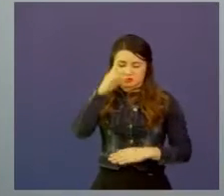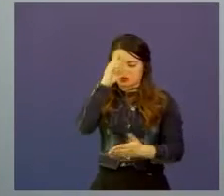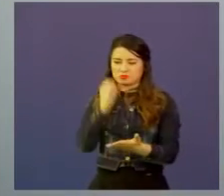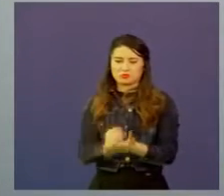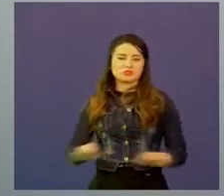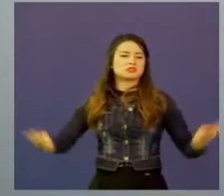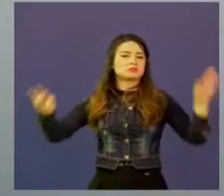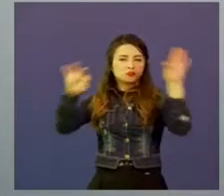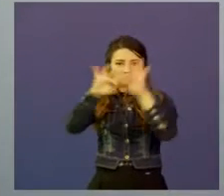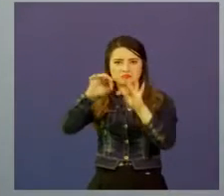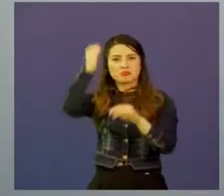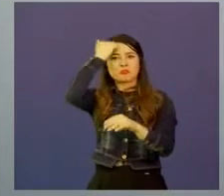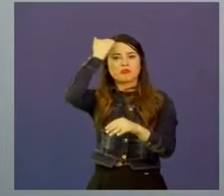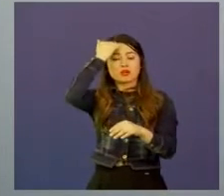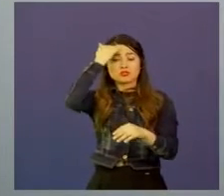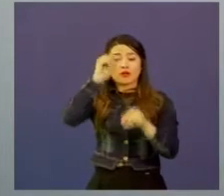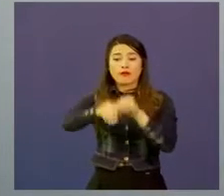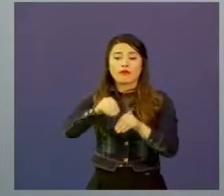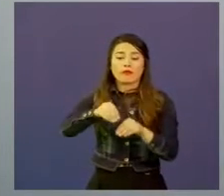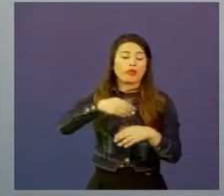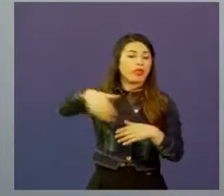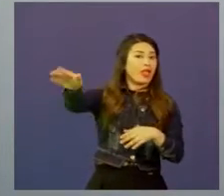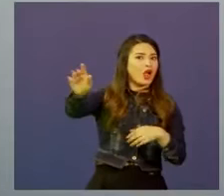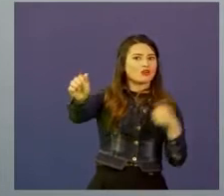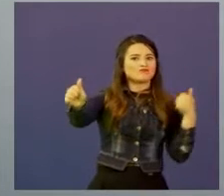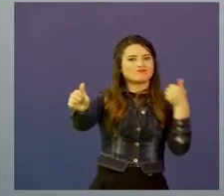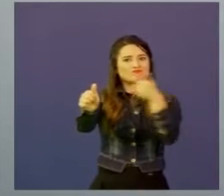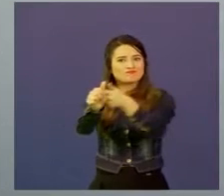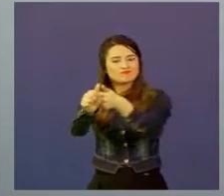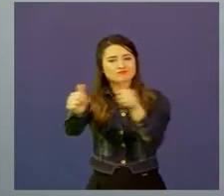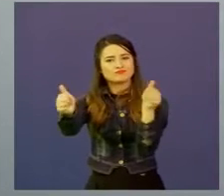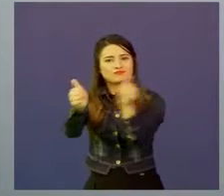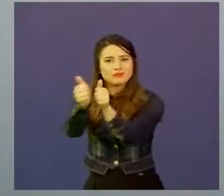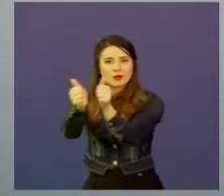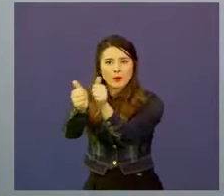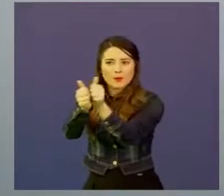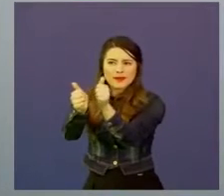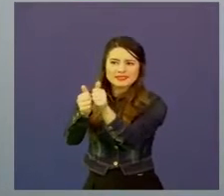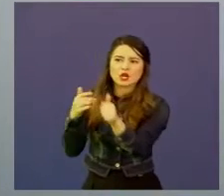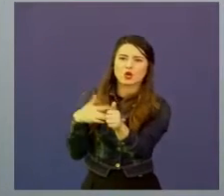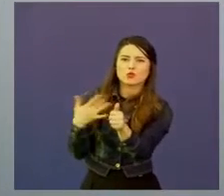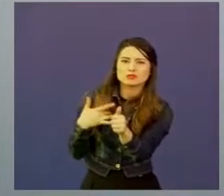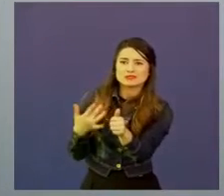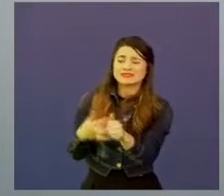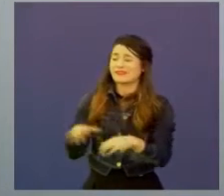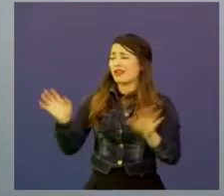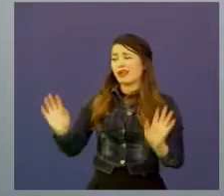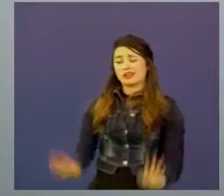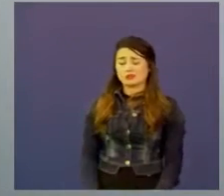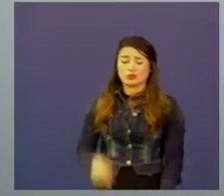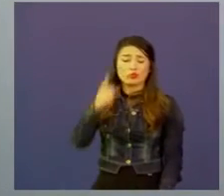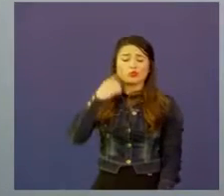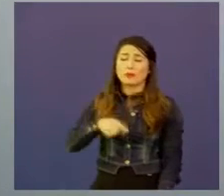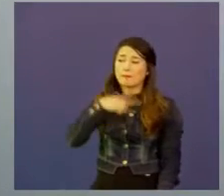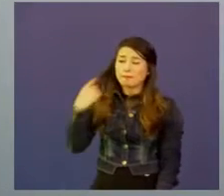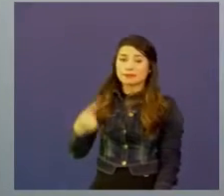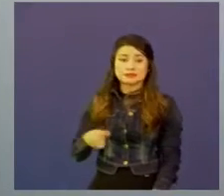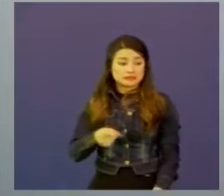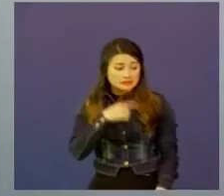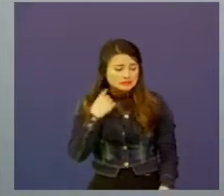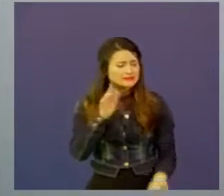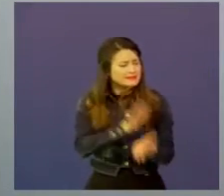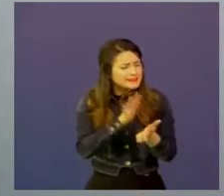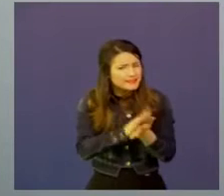proceso, presentarles evidencia clara de los efectos que generan este tipo de aproximaciones en el aula. Pienso también